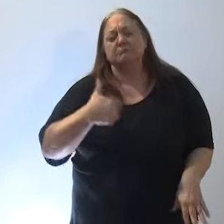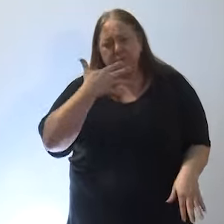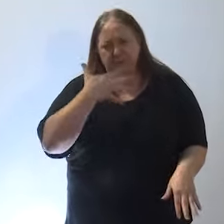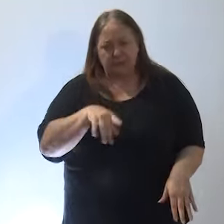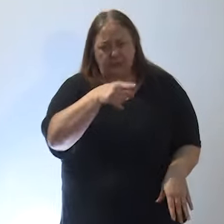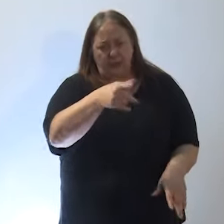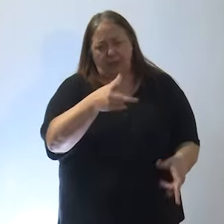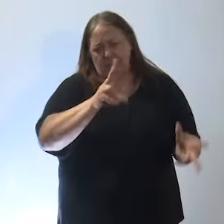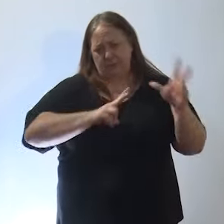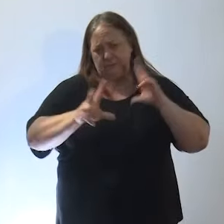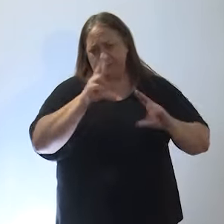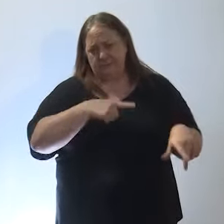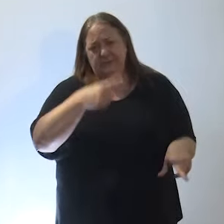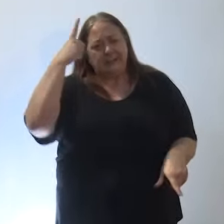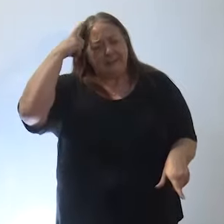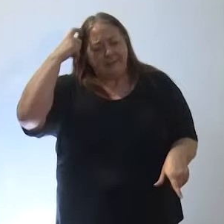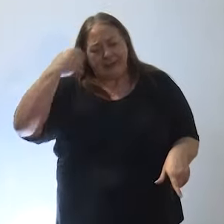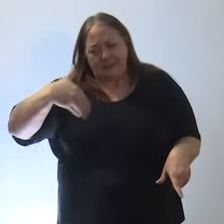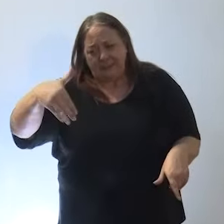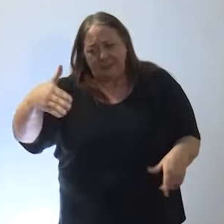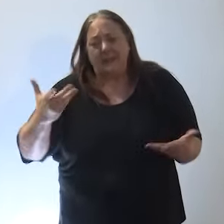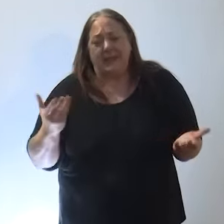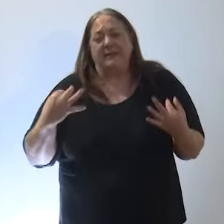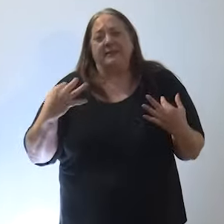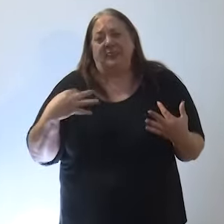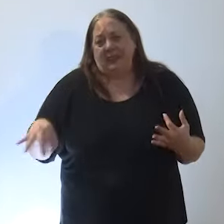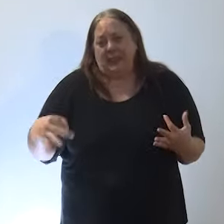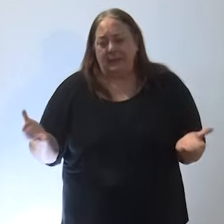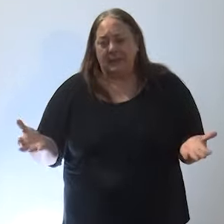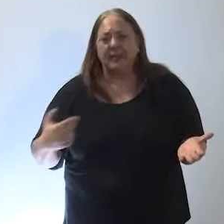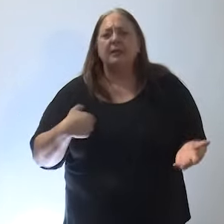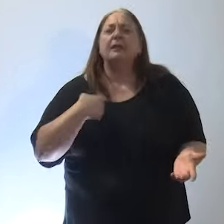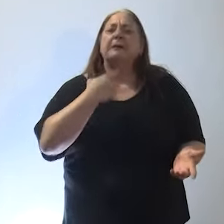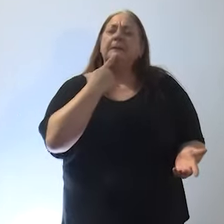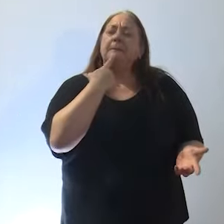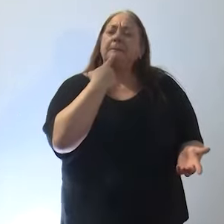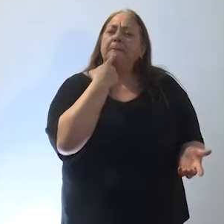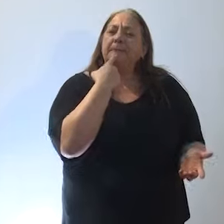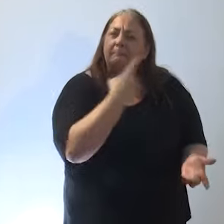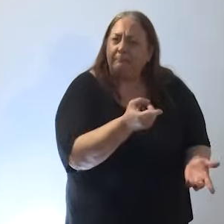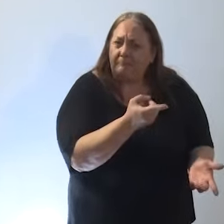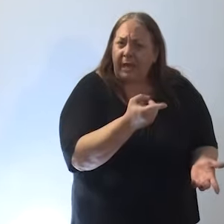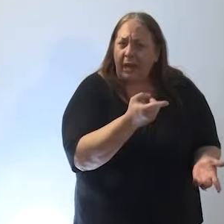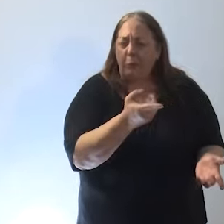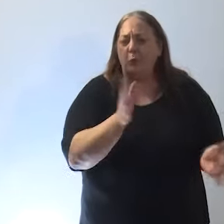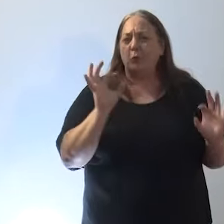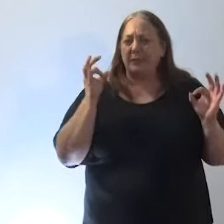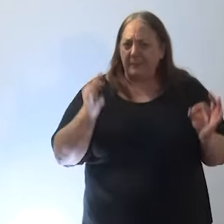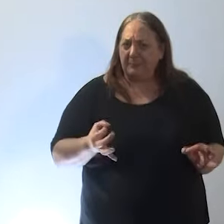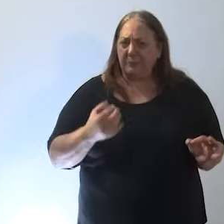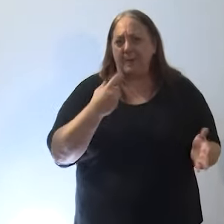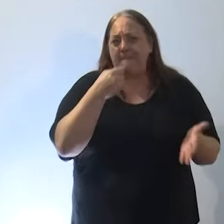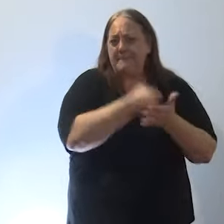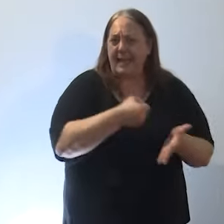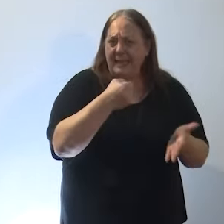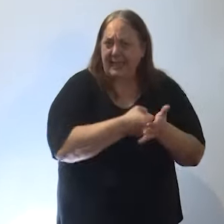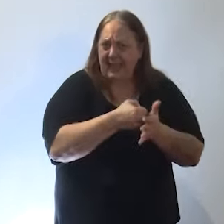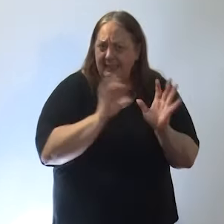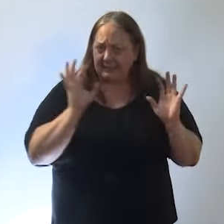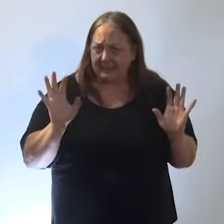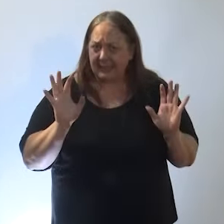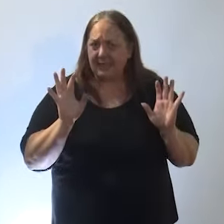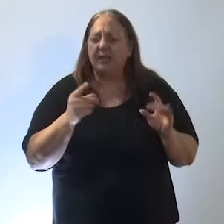uno de los aprendizajes a a sacar la pregunta que quizás no es para un sociólogo pero sí para un militante es